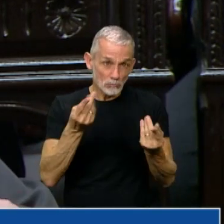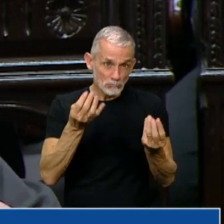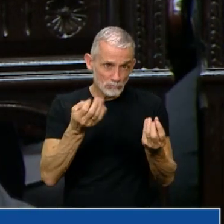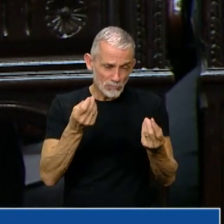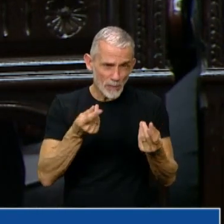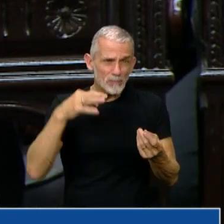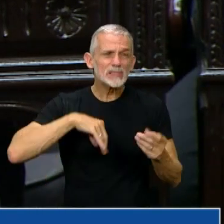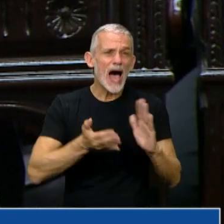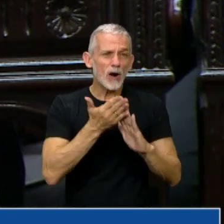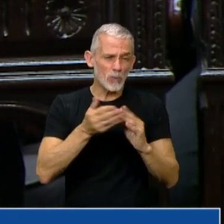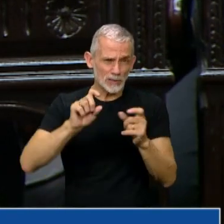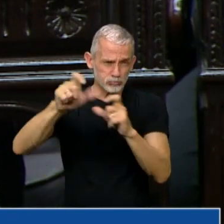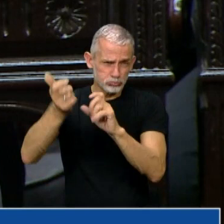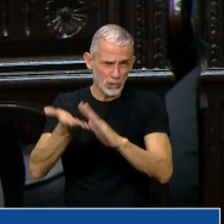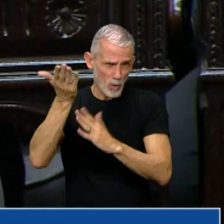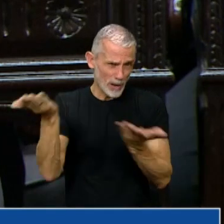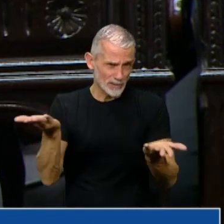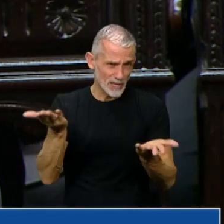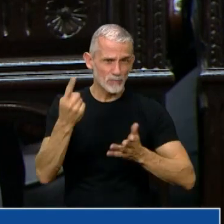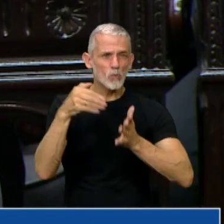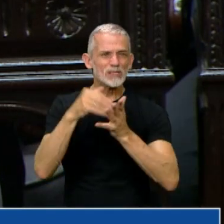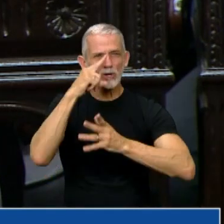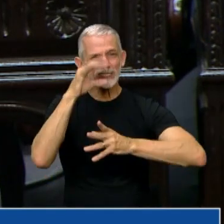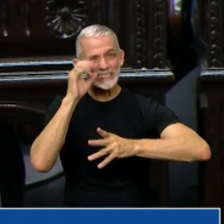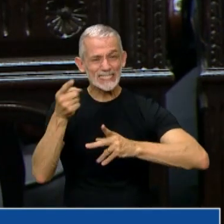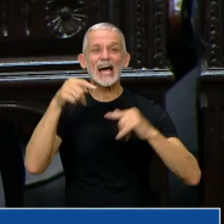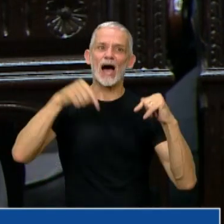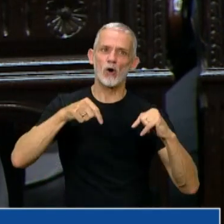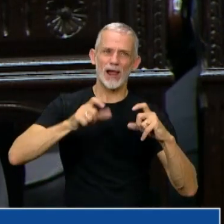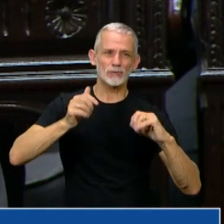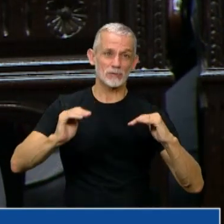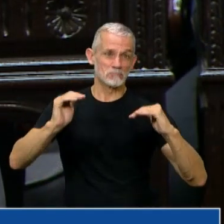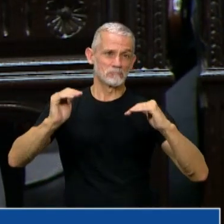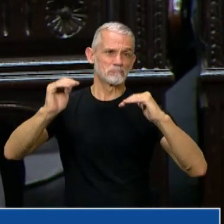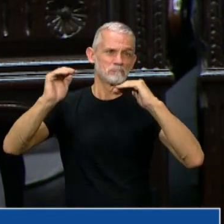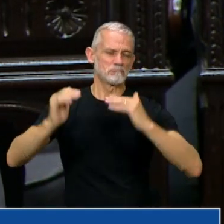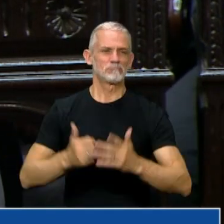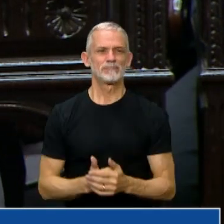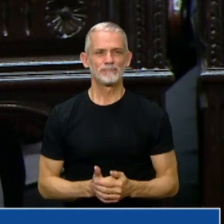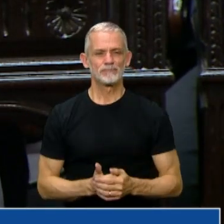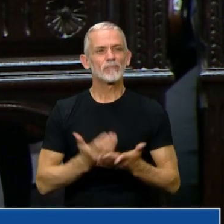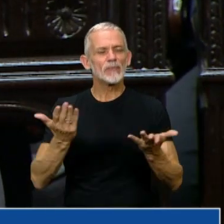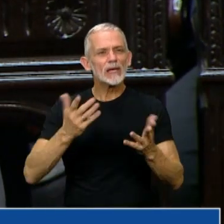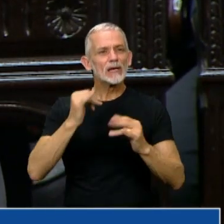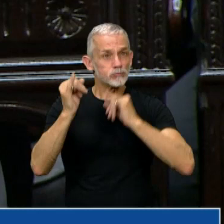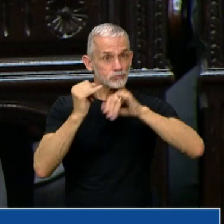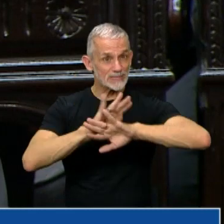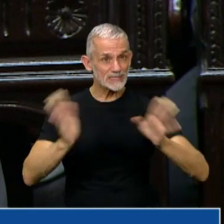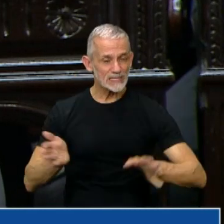y entonces este número también evolucionaría de la misma manera. Según se